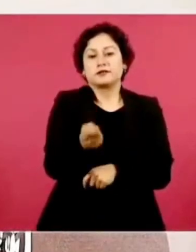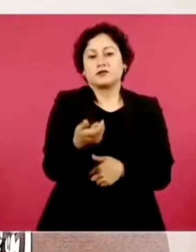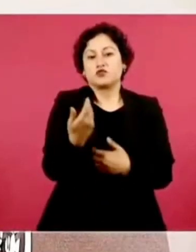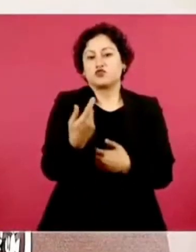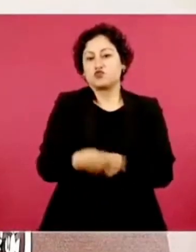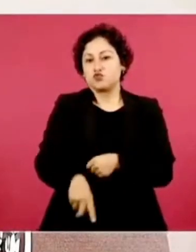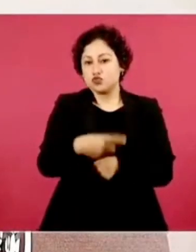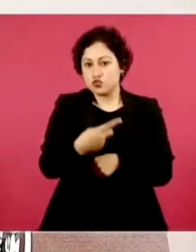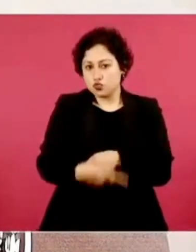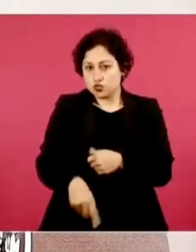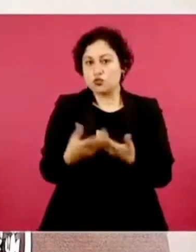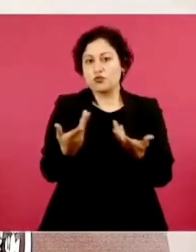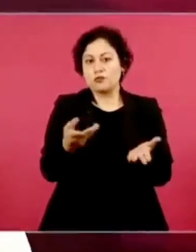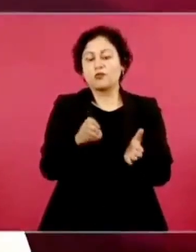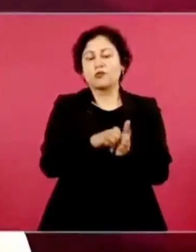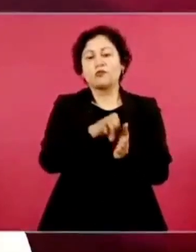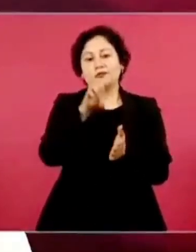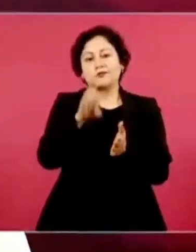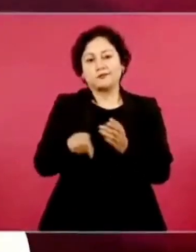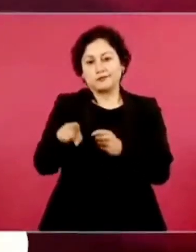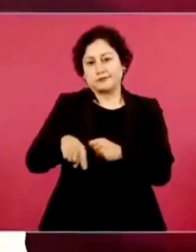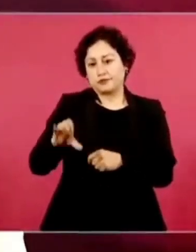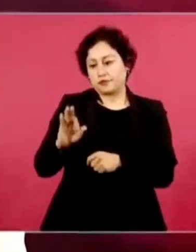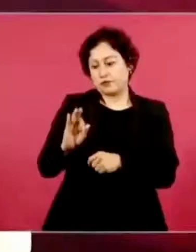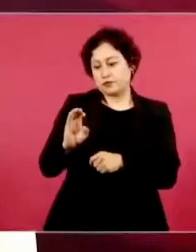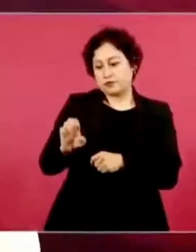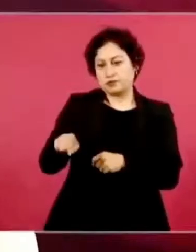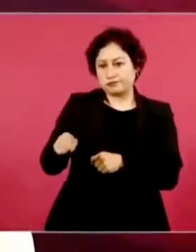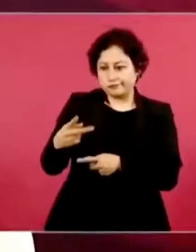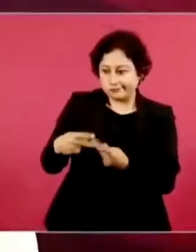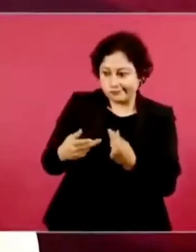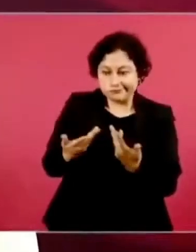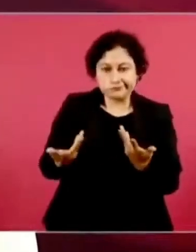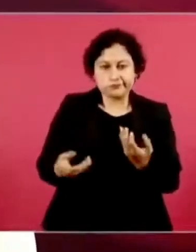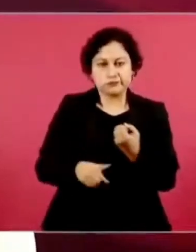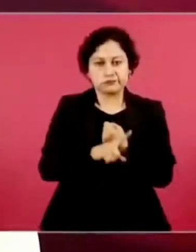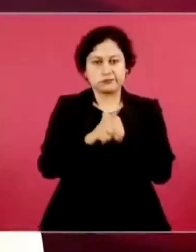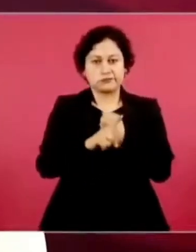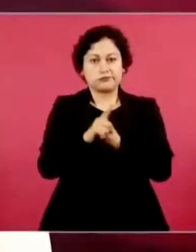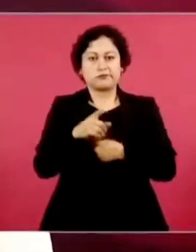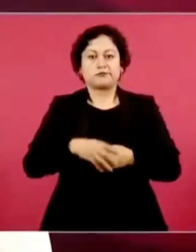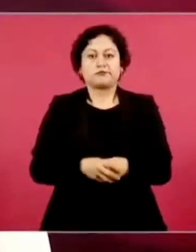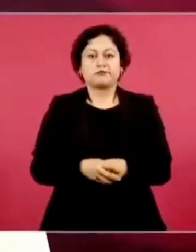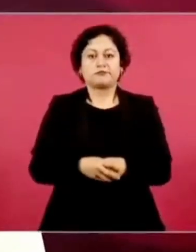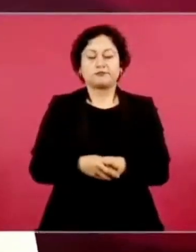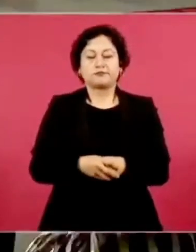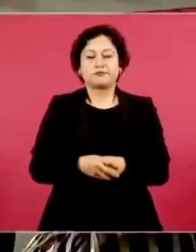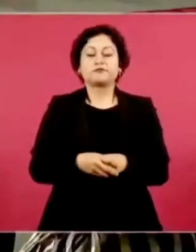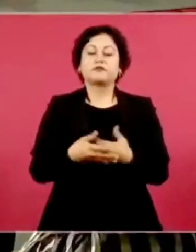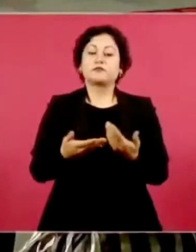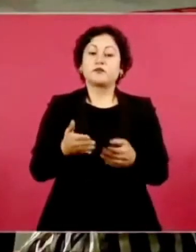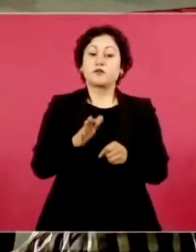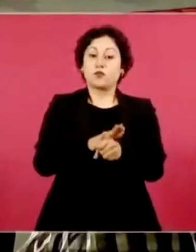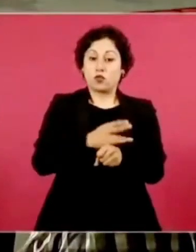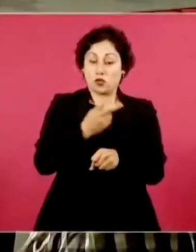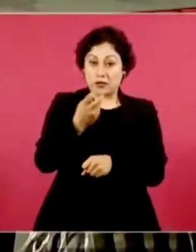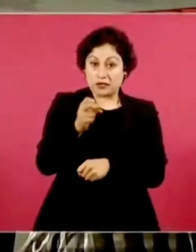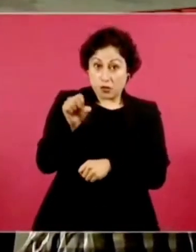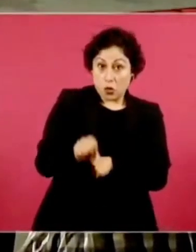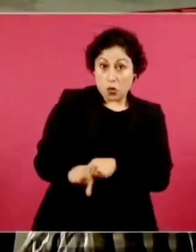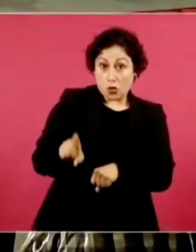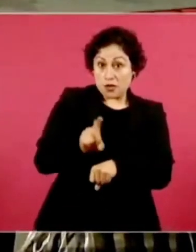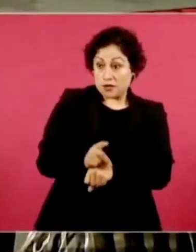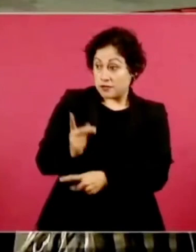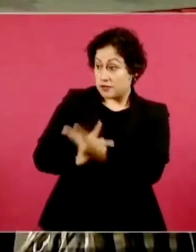tener en esta competencia con la Comisión Federal de Electricidad. Por ello, el día de hoy nos acompaña